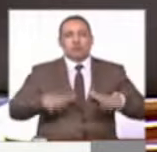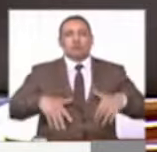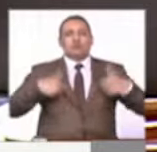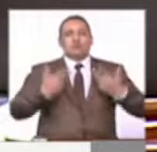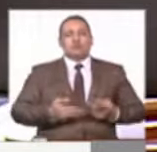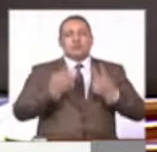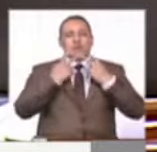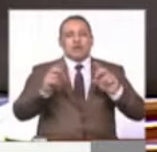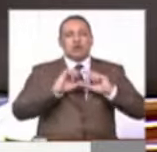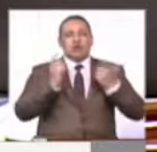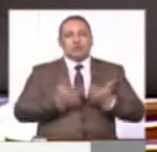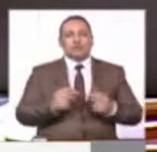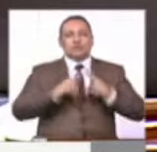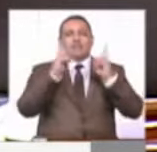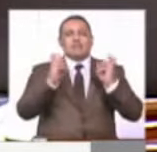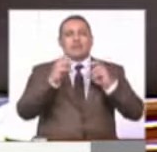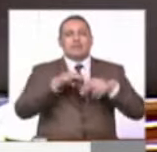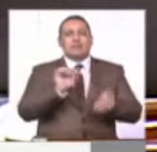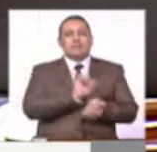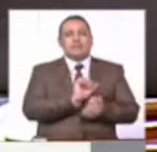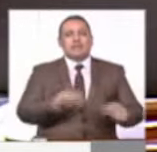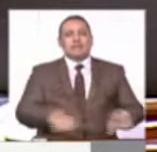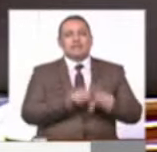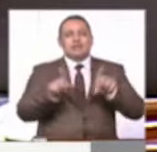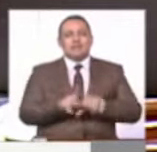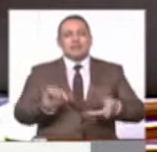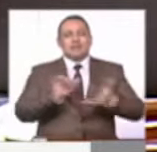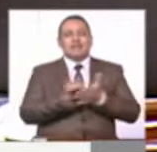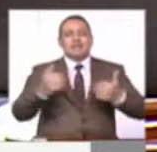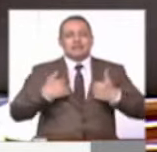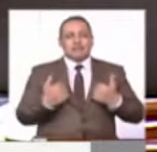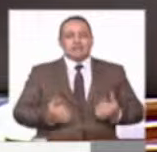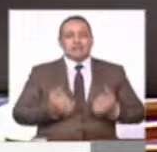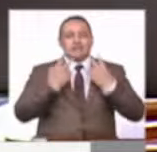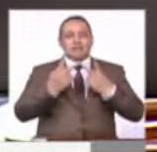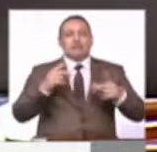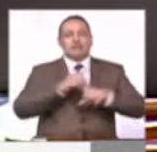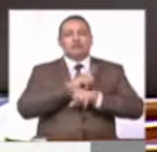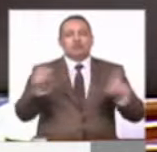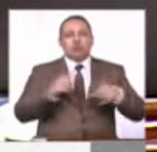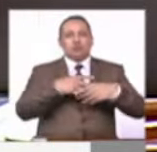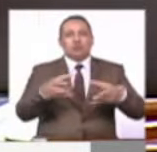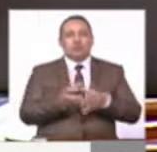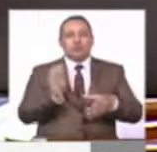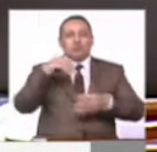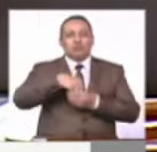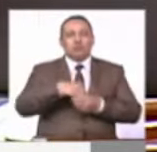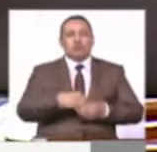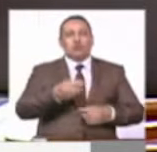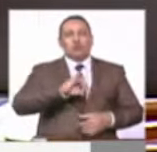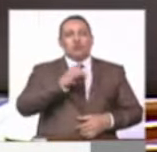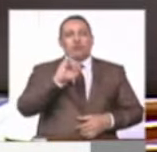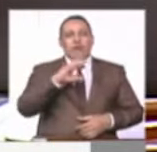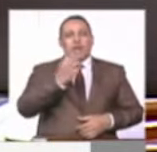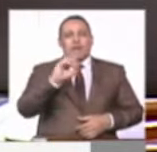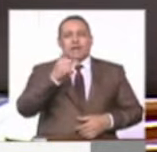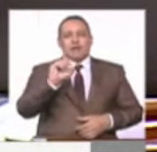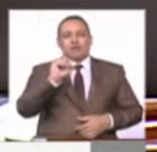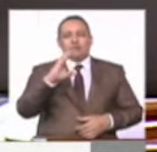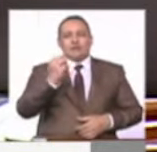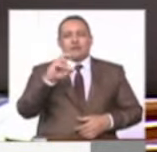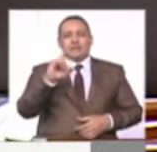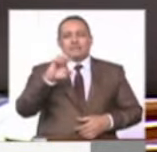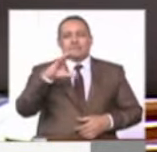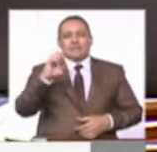comisión de ilícitos penales que involucraría al No aforado señor Juan Carlos Cortés carcelén